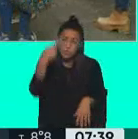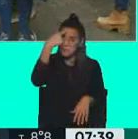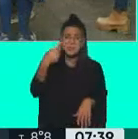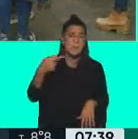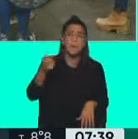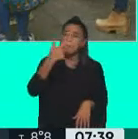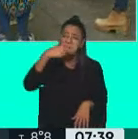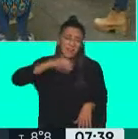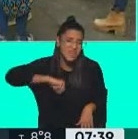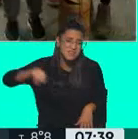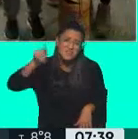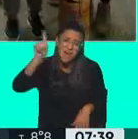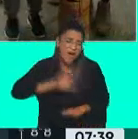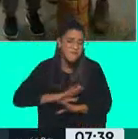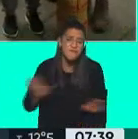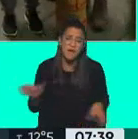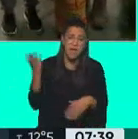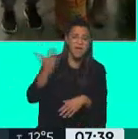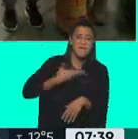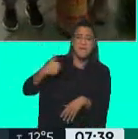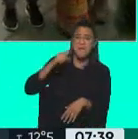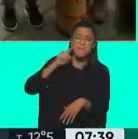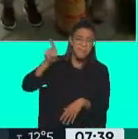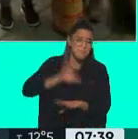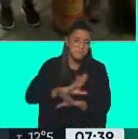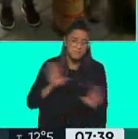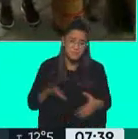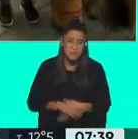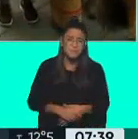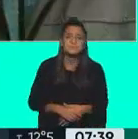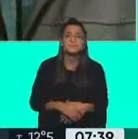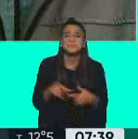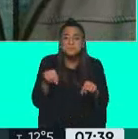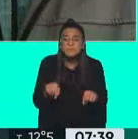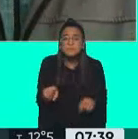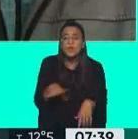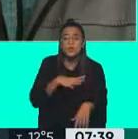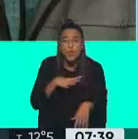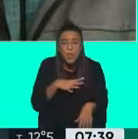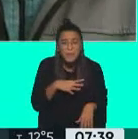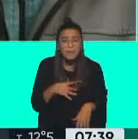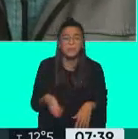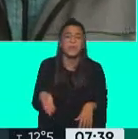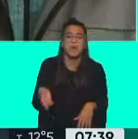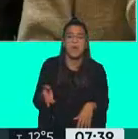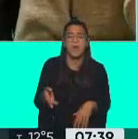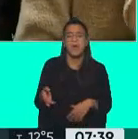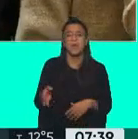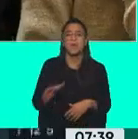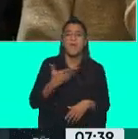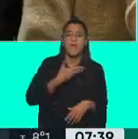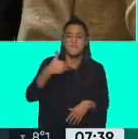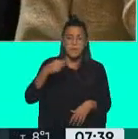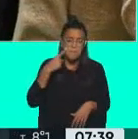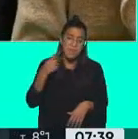de Macri y del Fondo Monetario Internacional, y que esto todavía el organismo del fondo